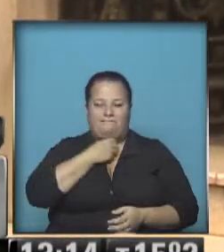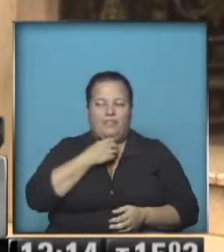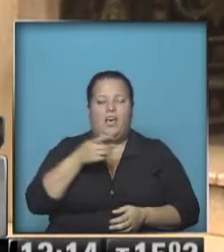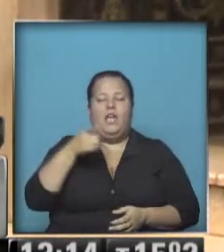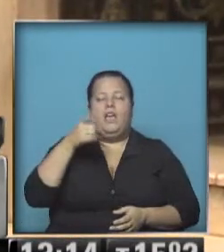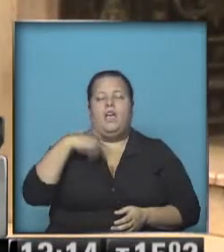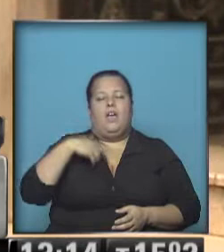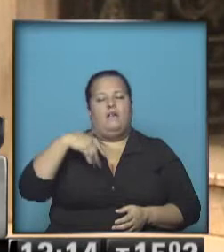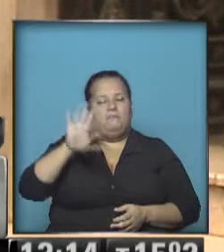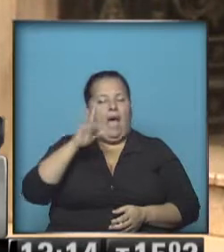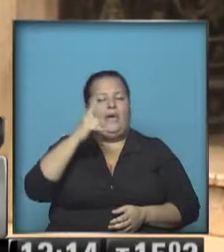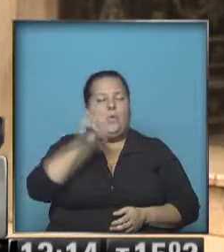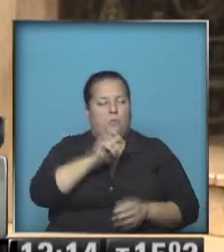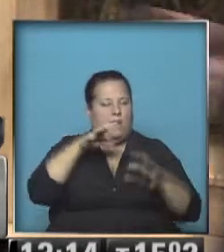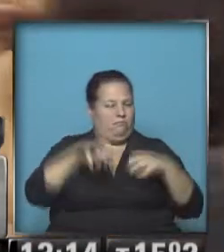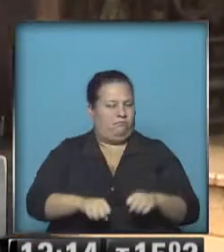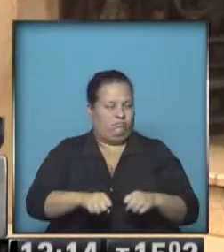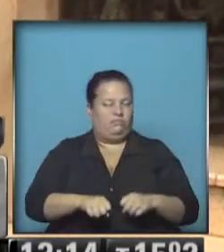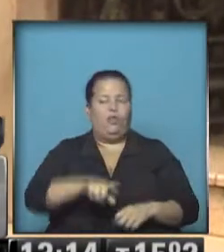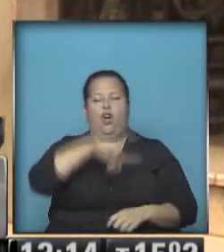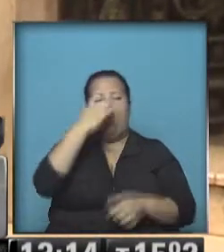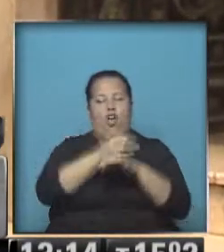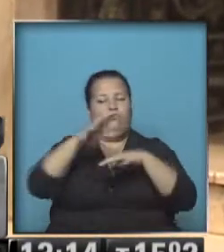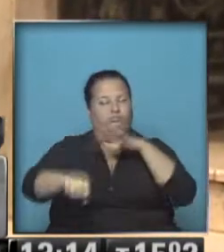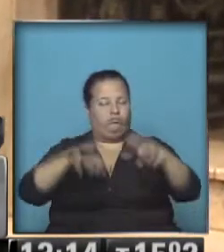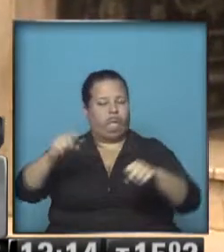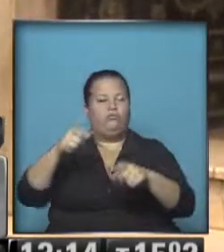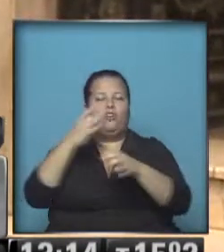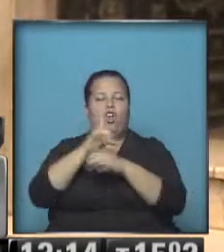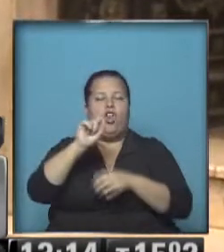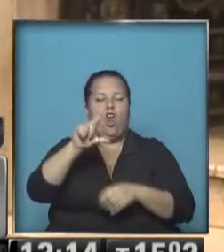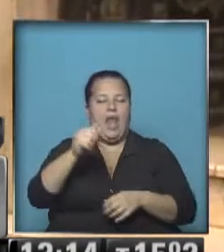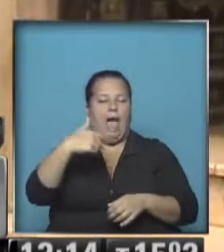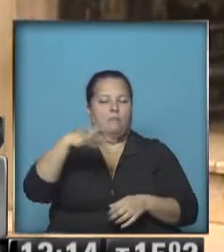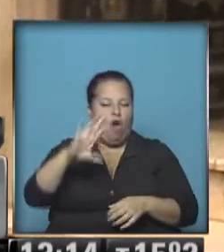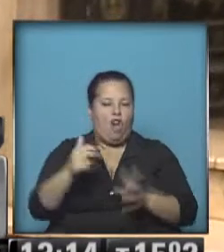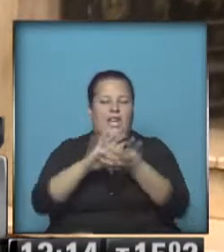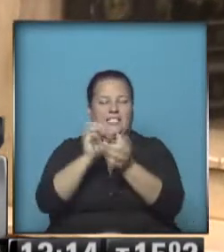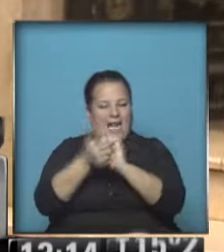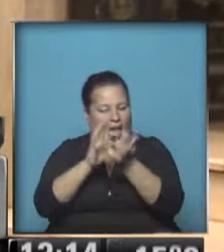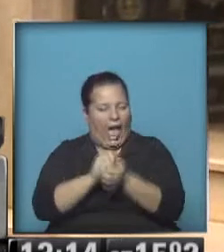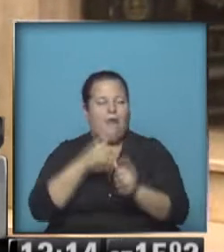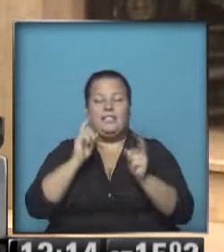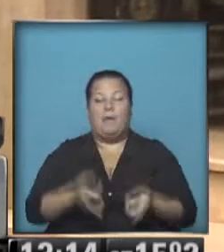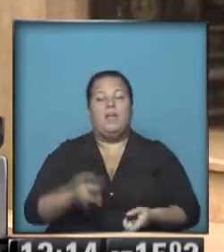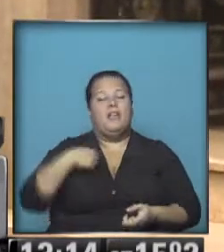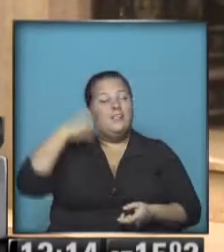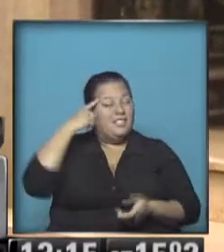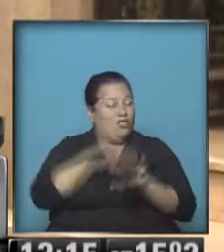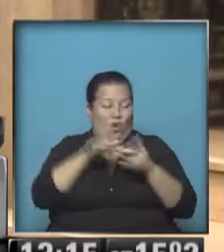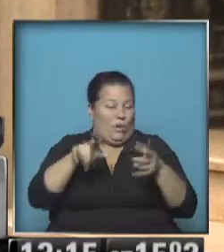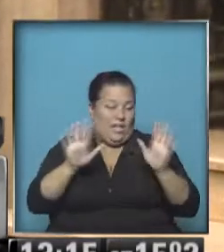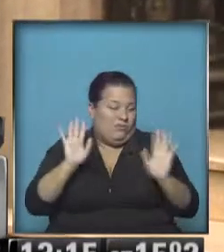Vamos ya más de un mes de toma con otros colegios, los compañeros de Lola Mora, el Cerámicas también. Lo que opinamos sobre eso es